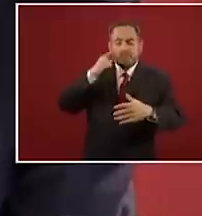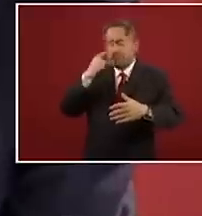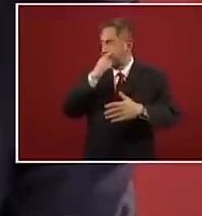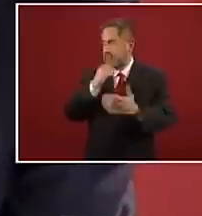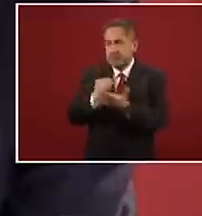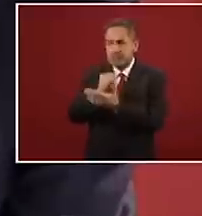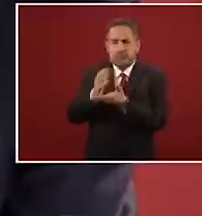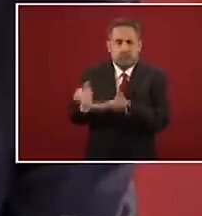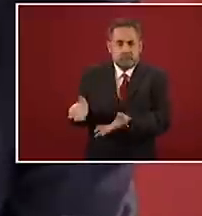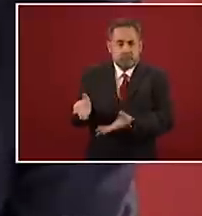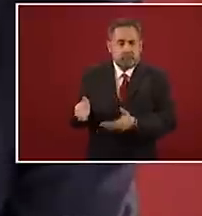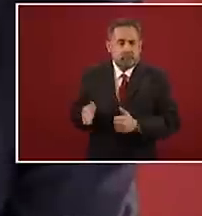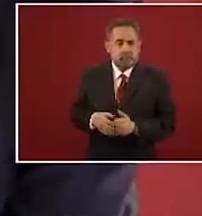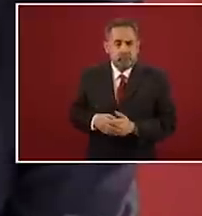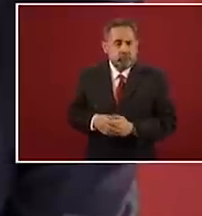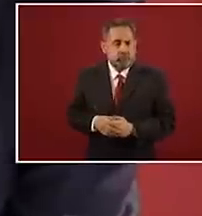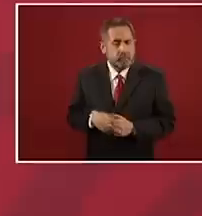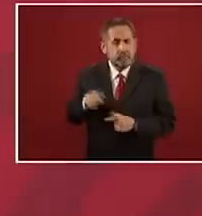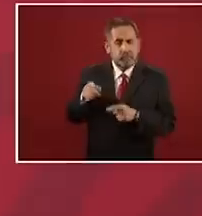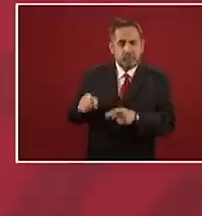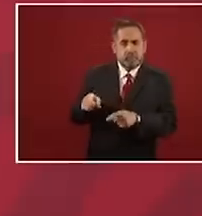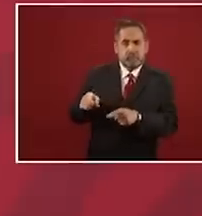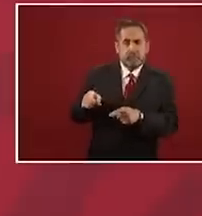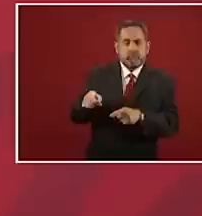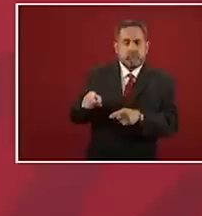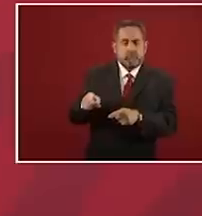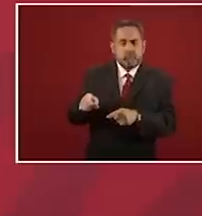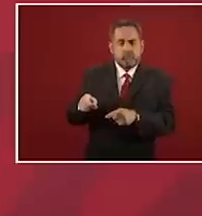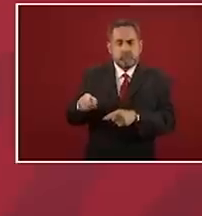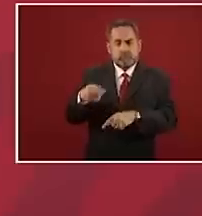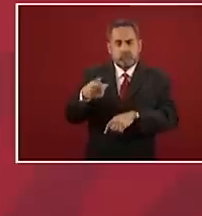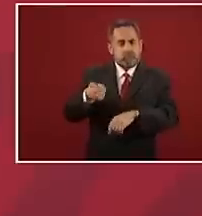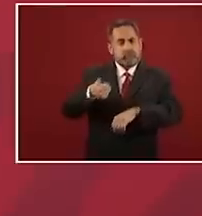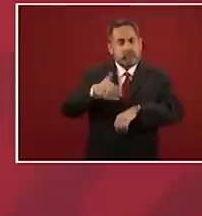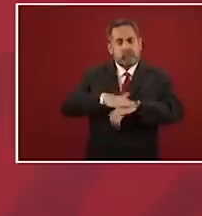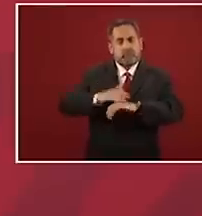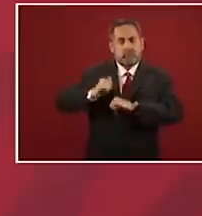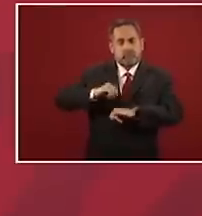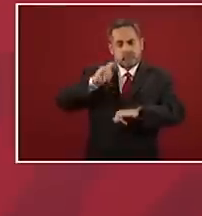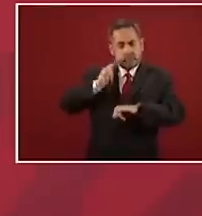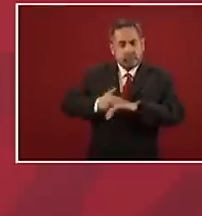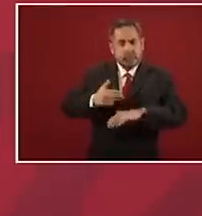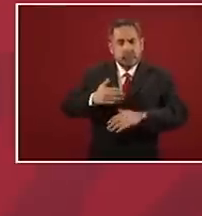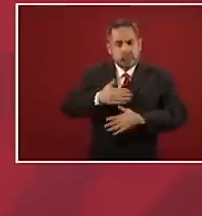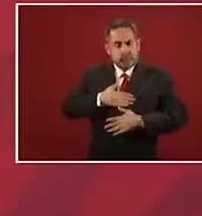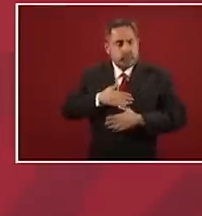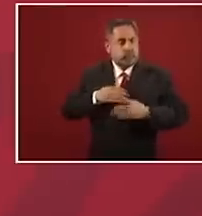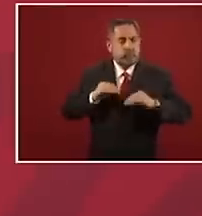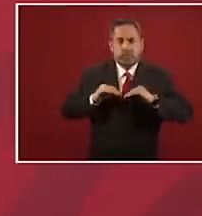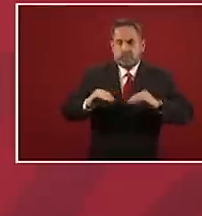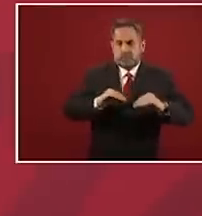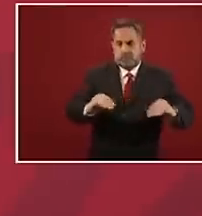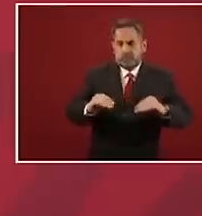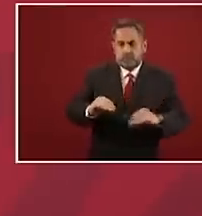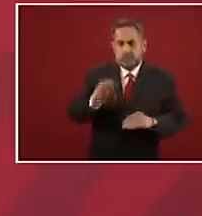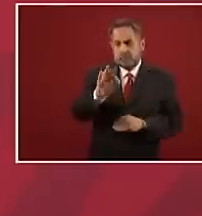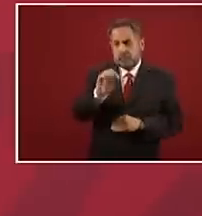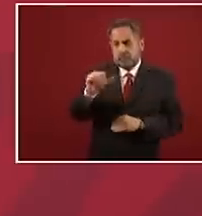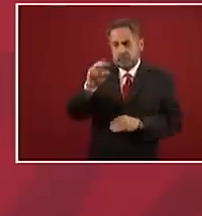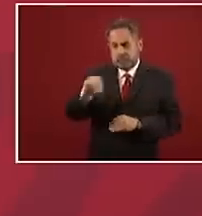decidieran que se los administrara, operara la Fuerza